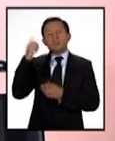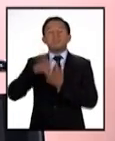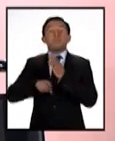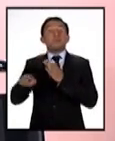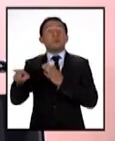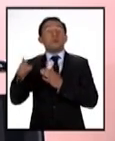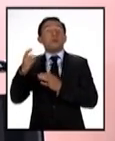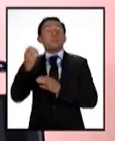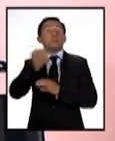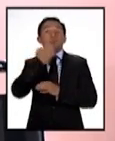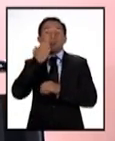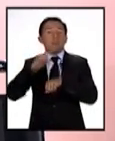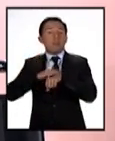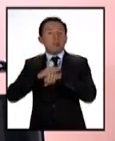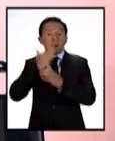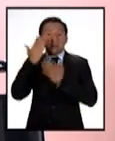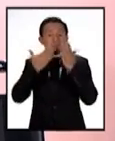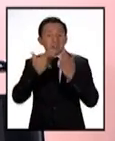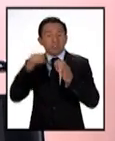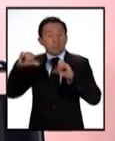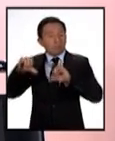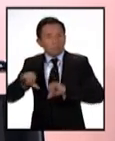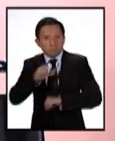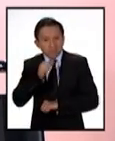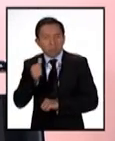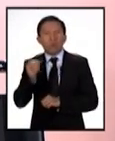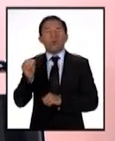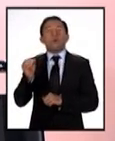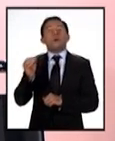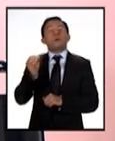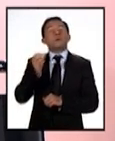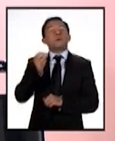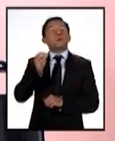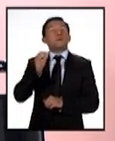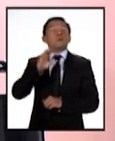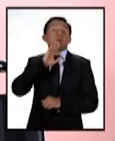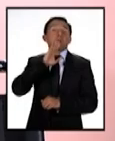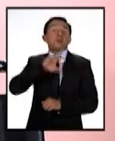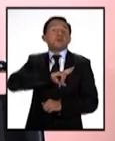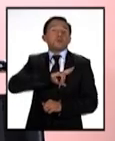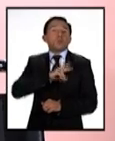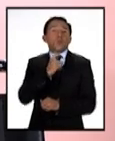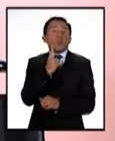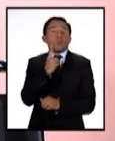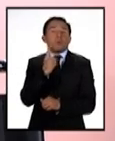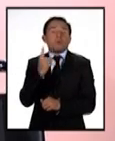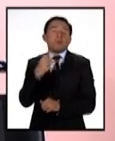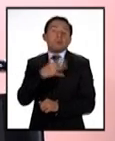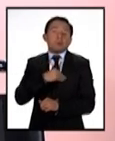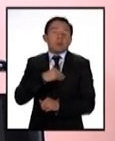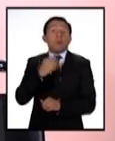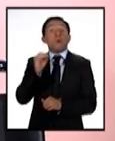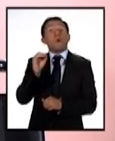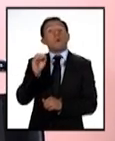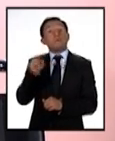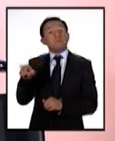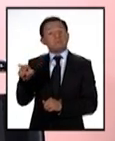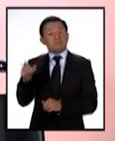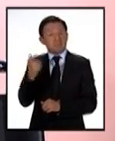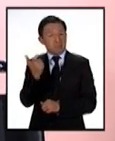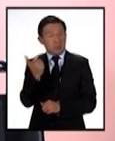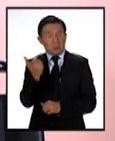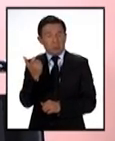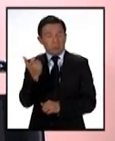hijos de madre soltera, posiblemente su condición económica es más pobre